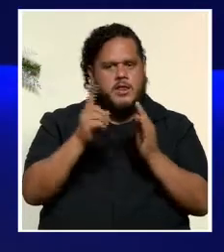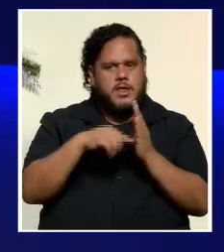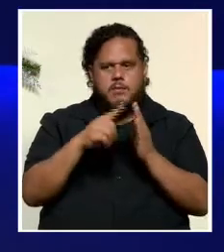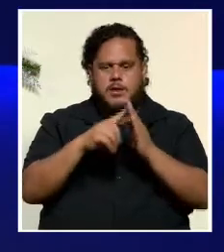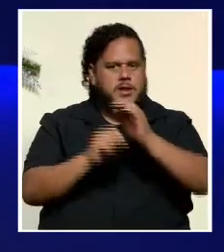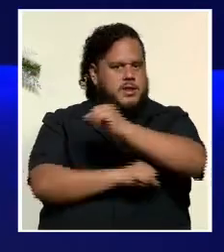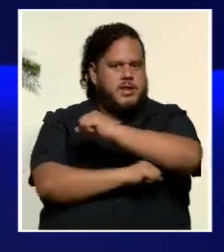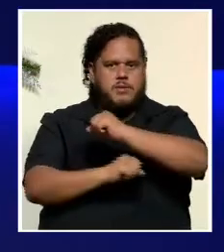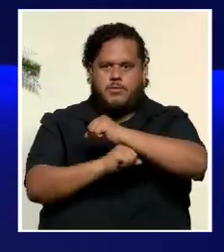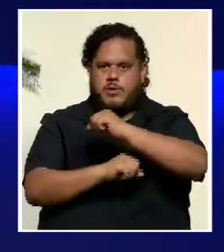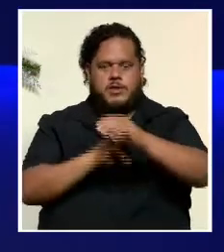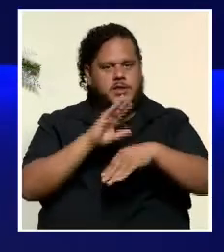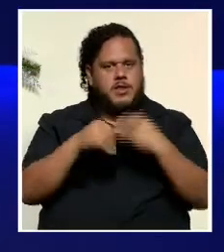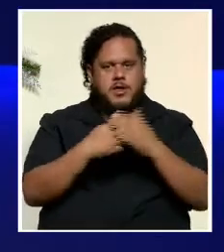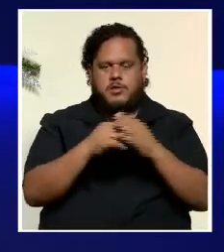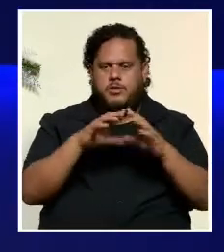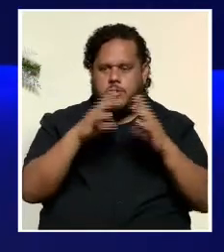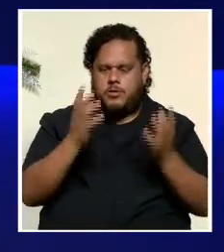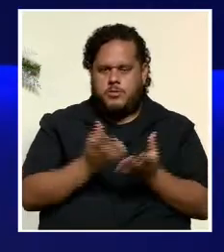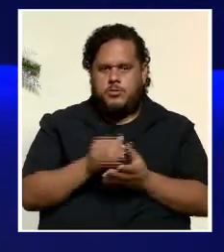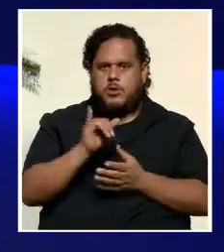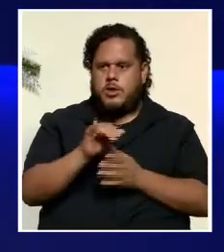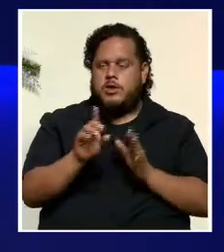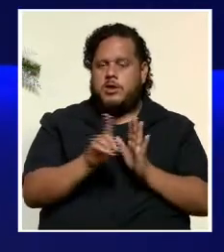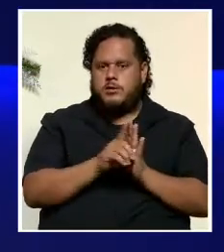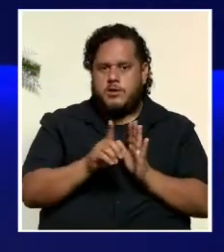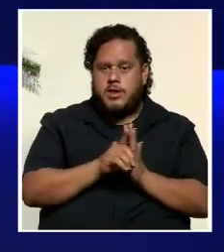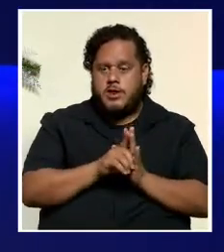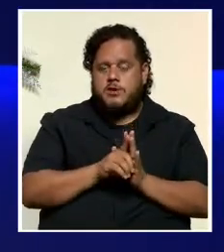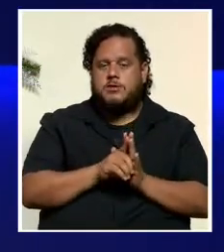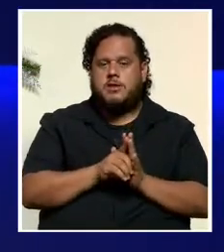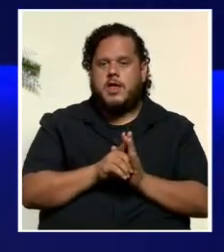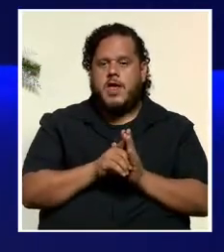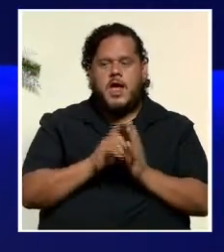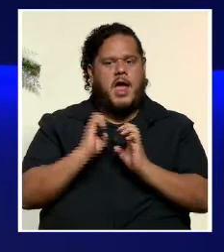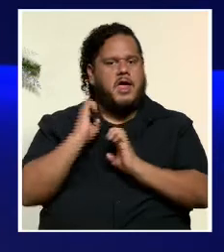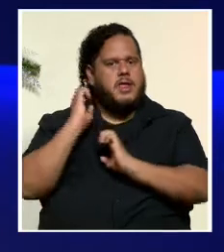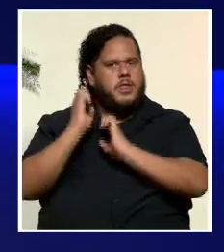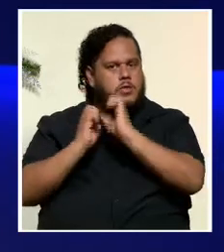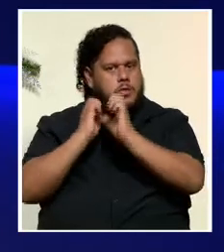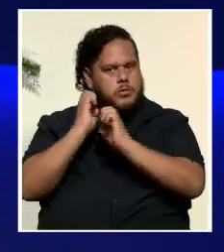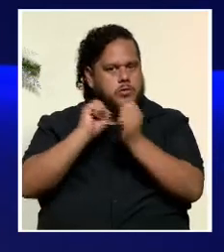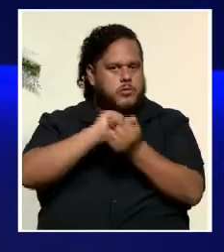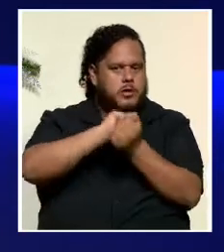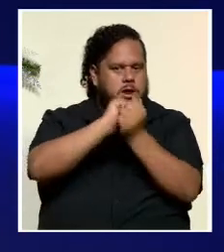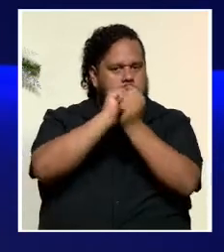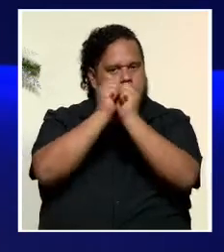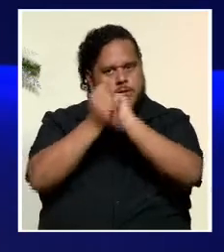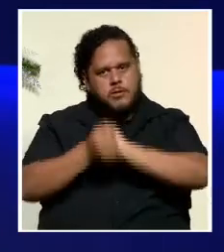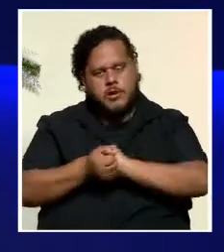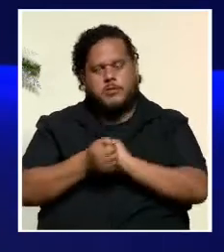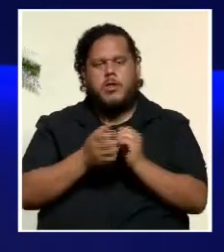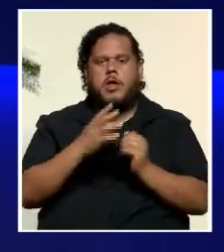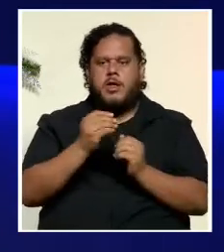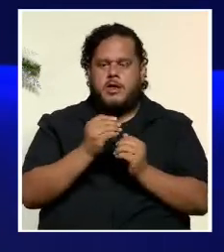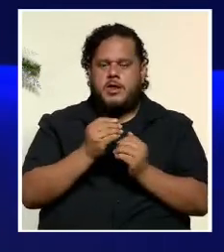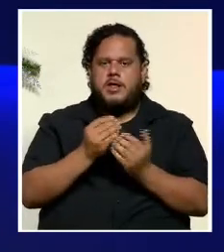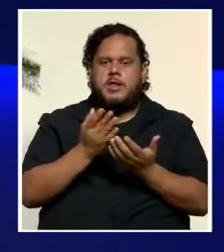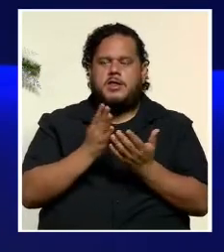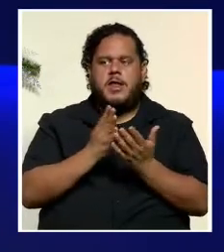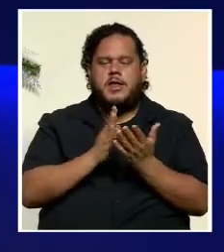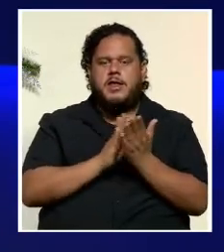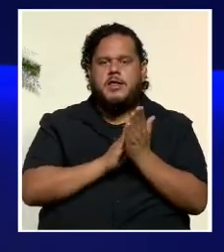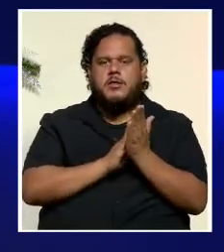en todo el mundo y esos derechos han ido evolucionando y también se han ido violando